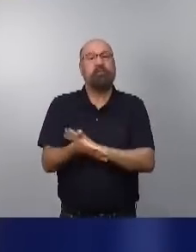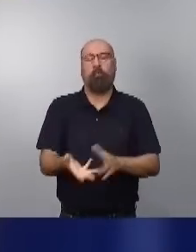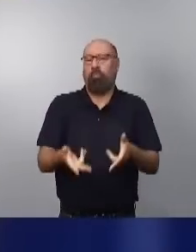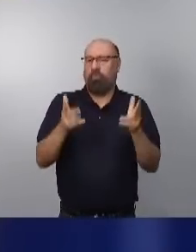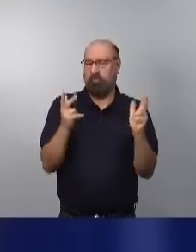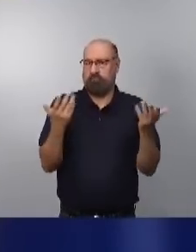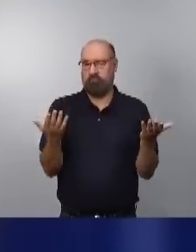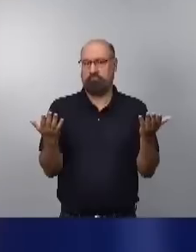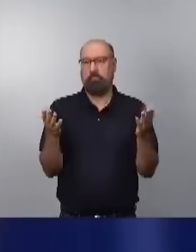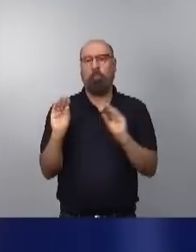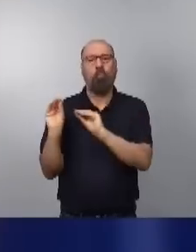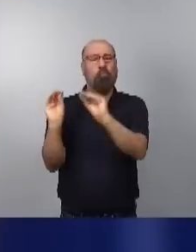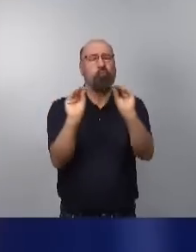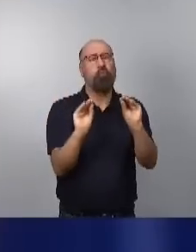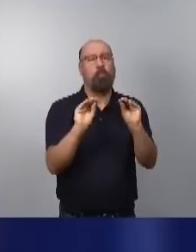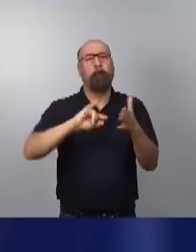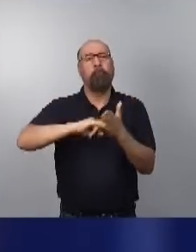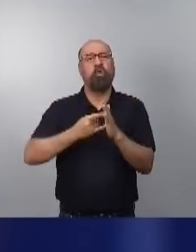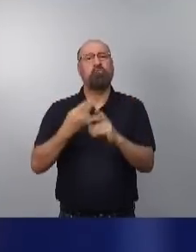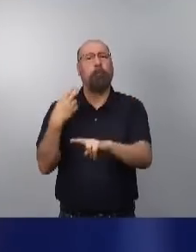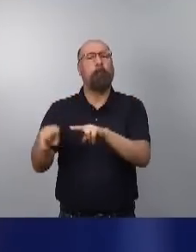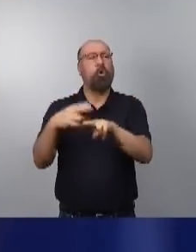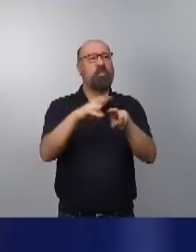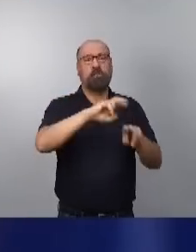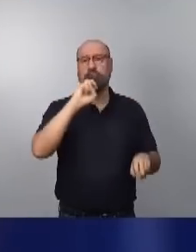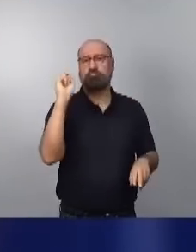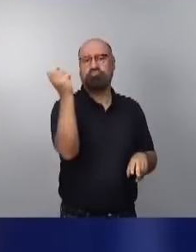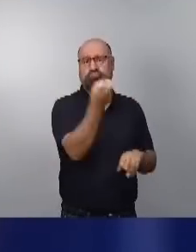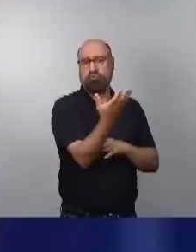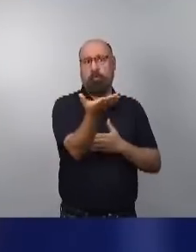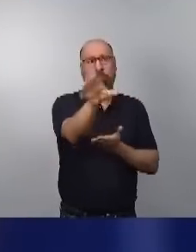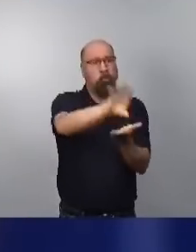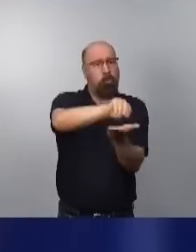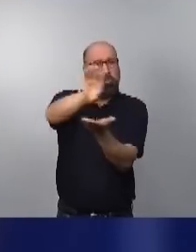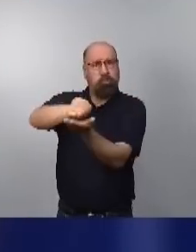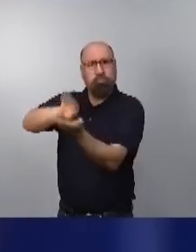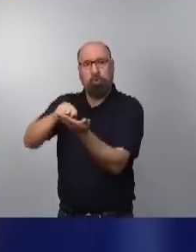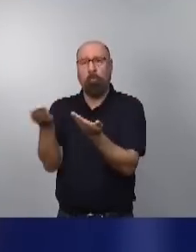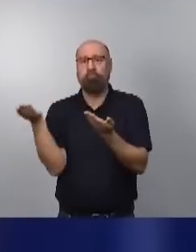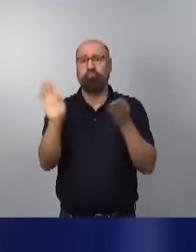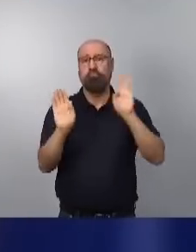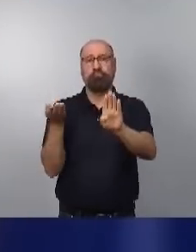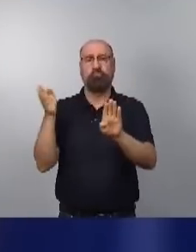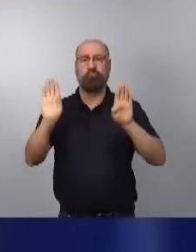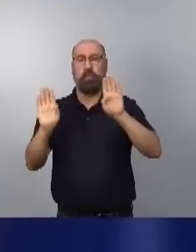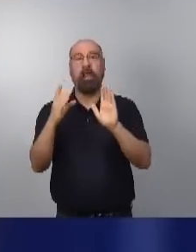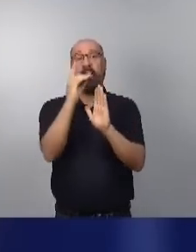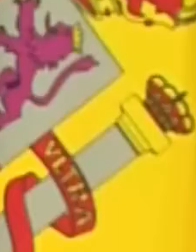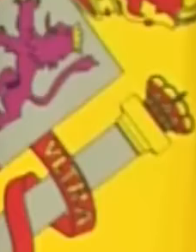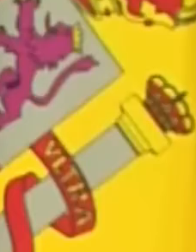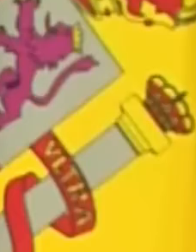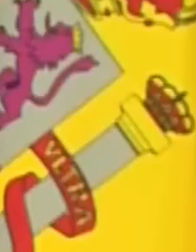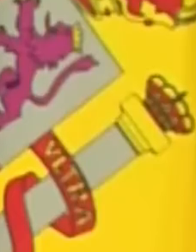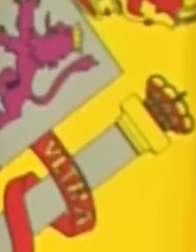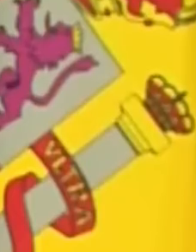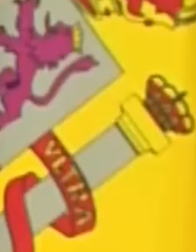es contrastar esos proyectos políticos y es argumentar en base a datos, a razones, a ideas, a proyectos políticos y no